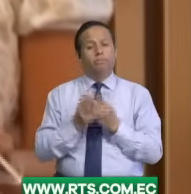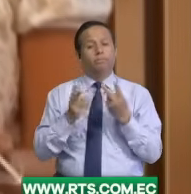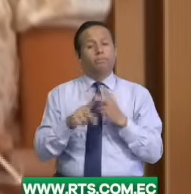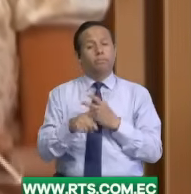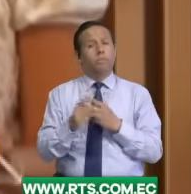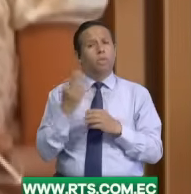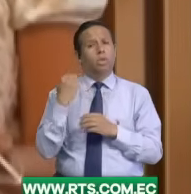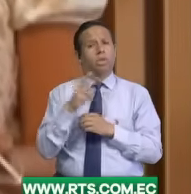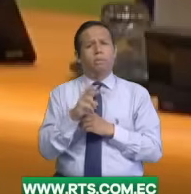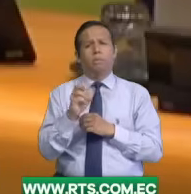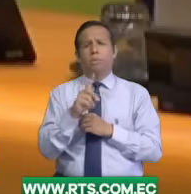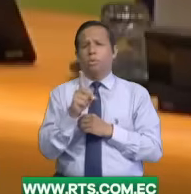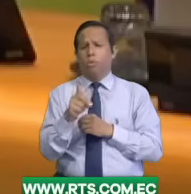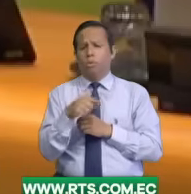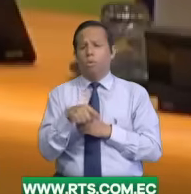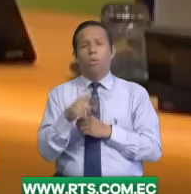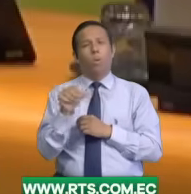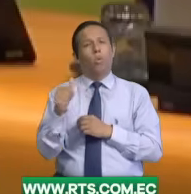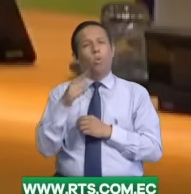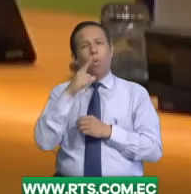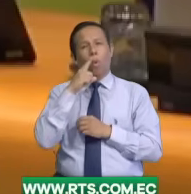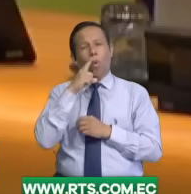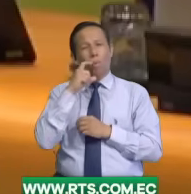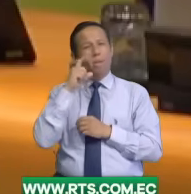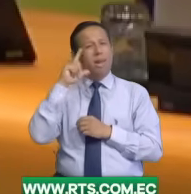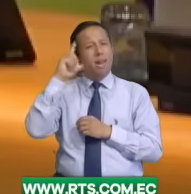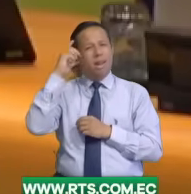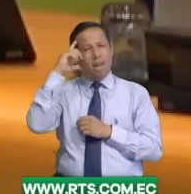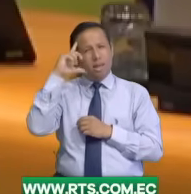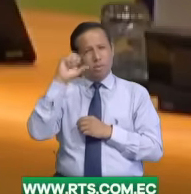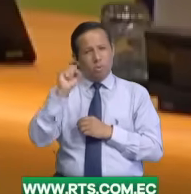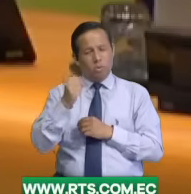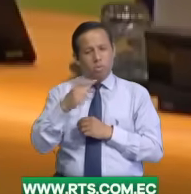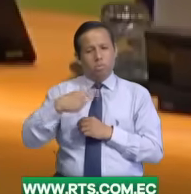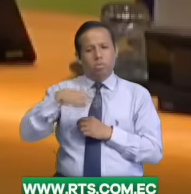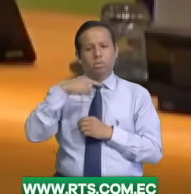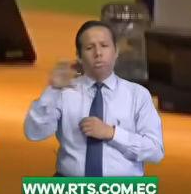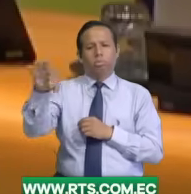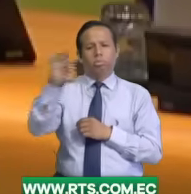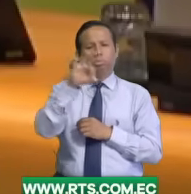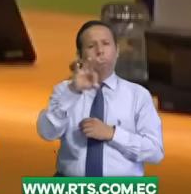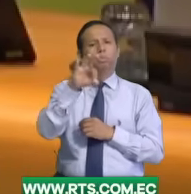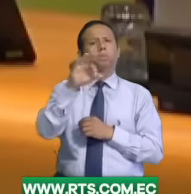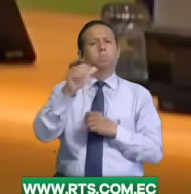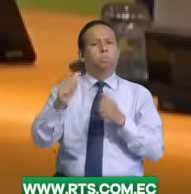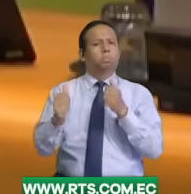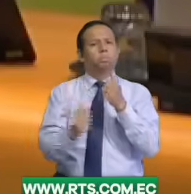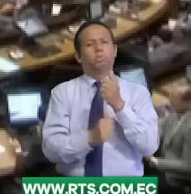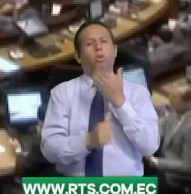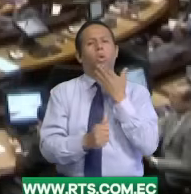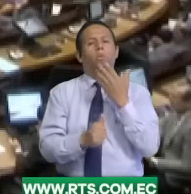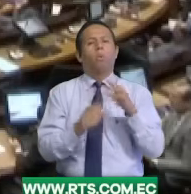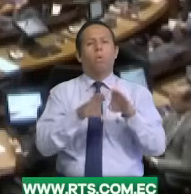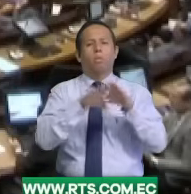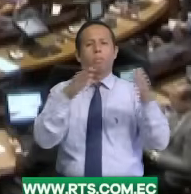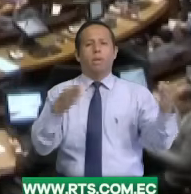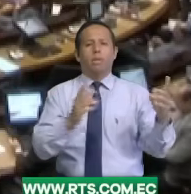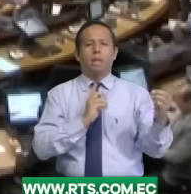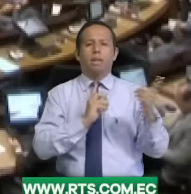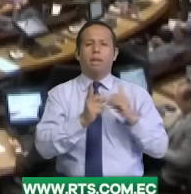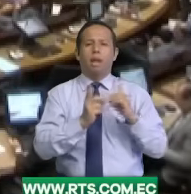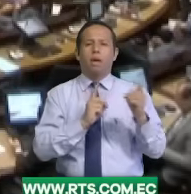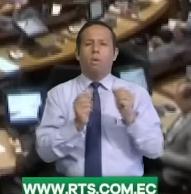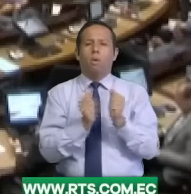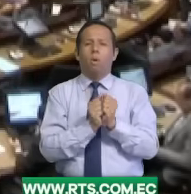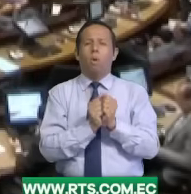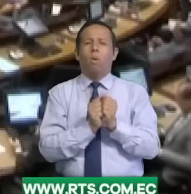en 2021, Guillermo Lasso la seleccionó como representante del Ejecutivo en las mesas de diálogo con el